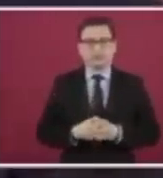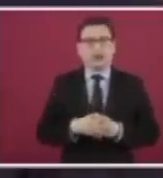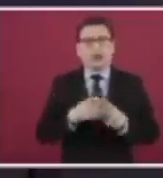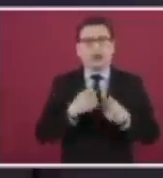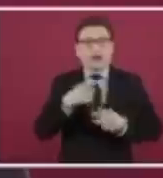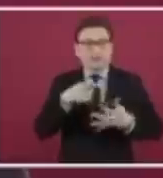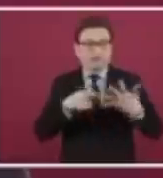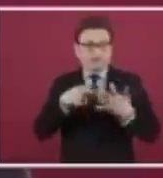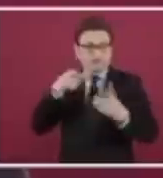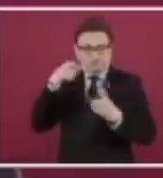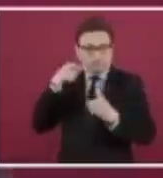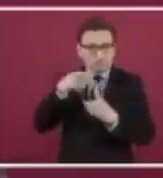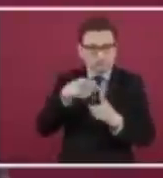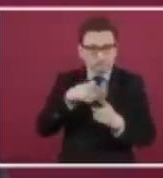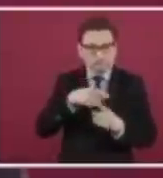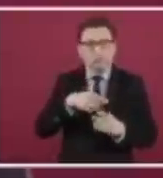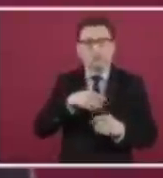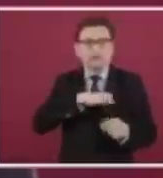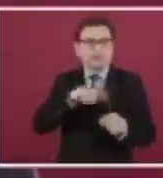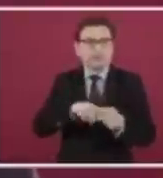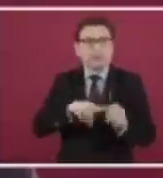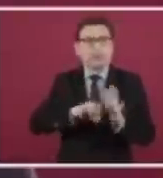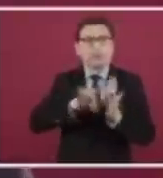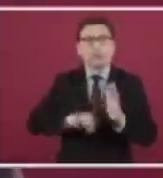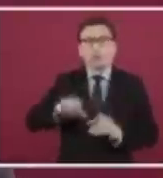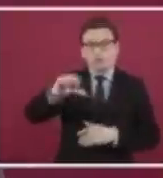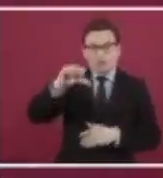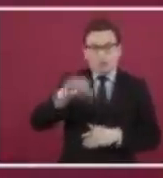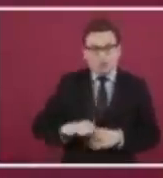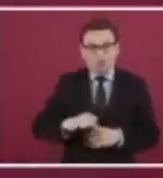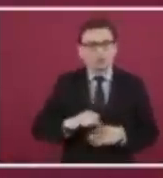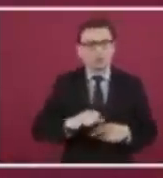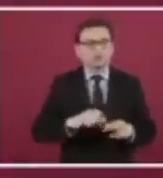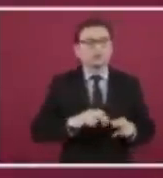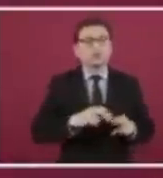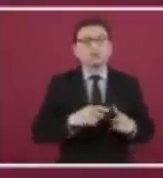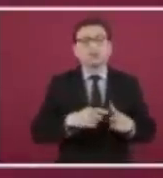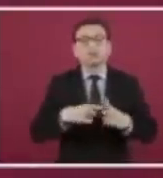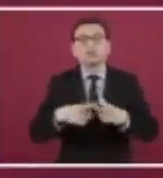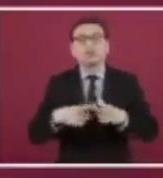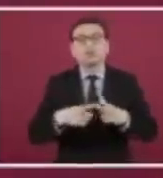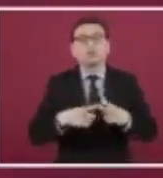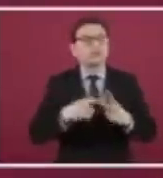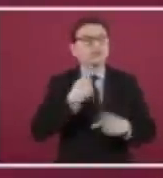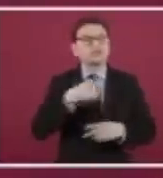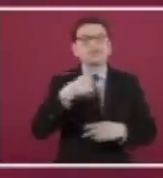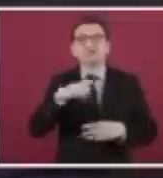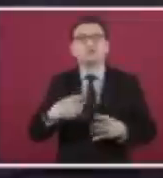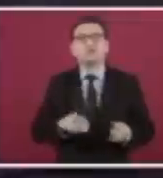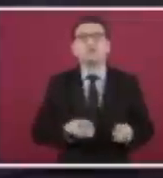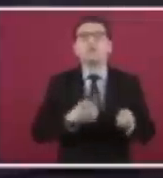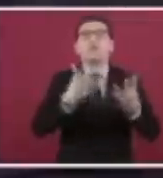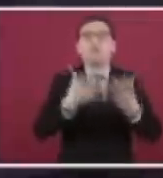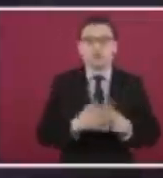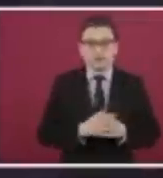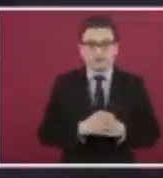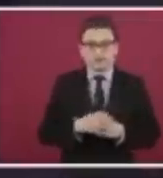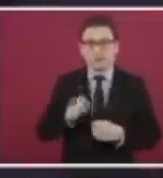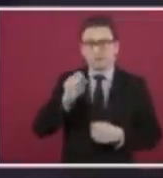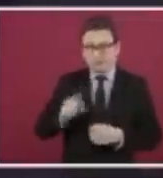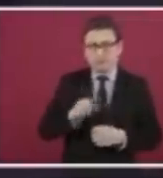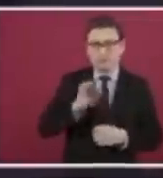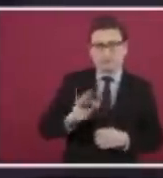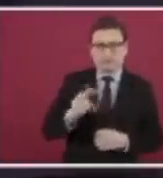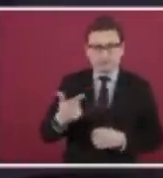especiales. Y hoy vimos el número de denuncias que se han presentado a la Fiscalía